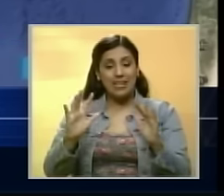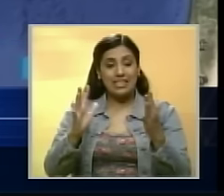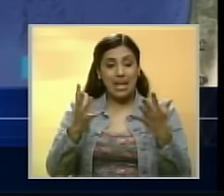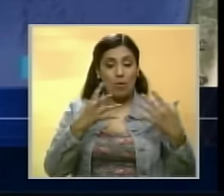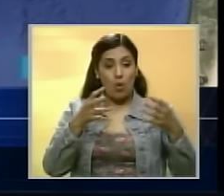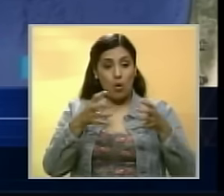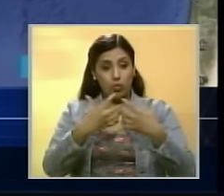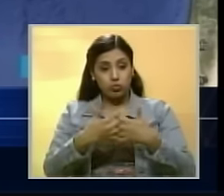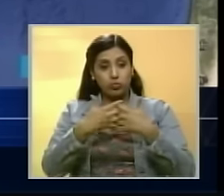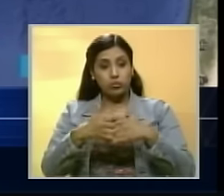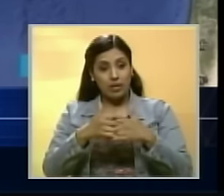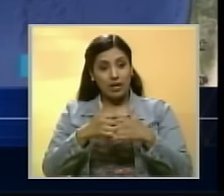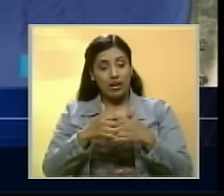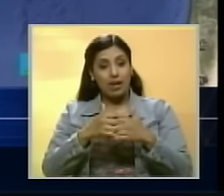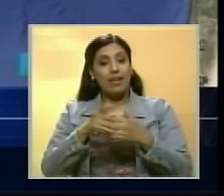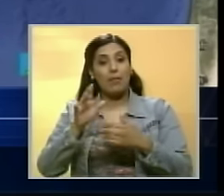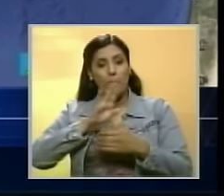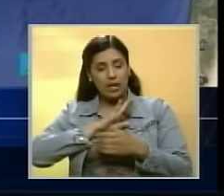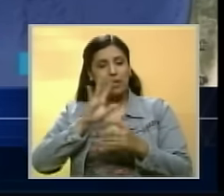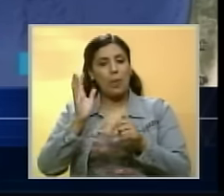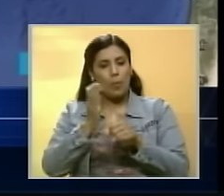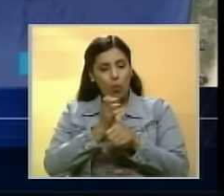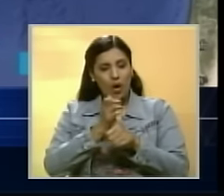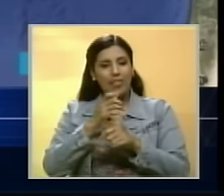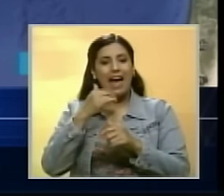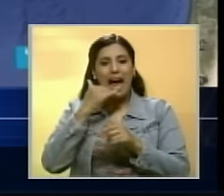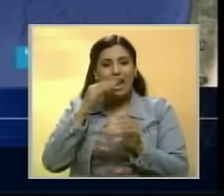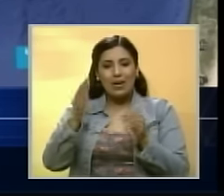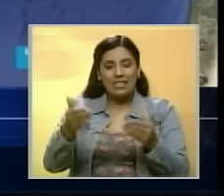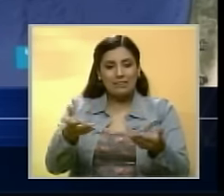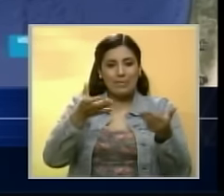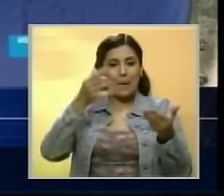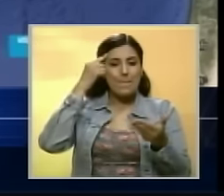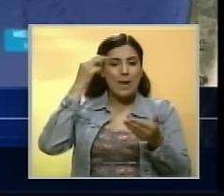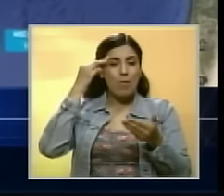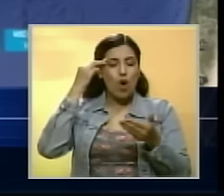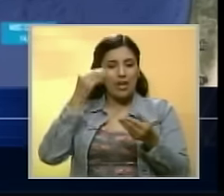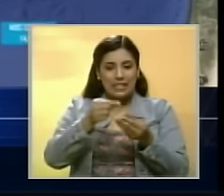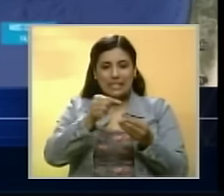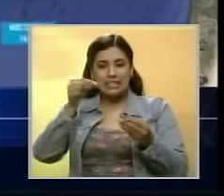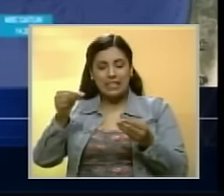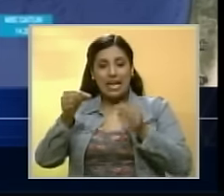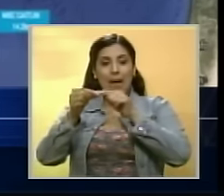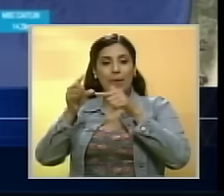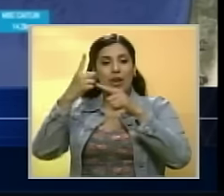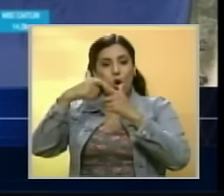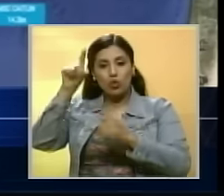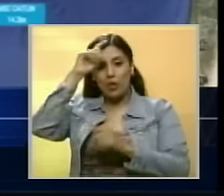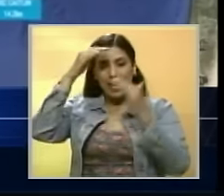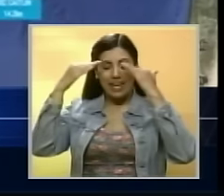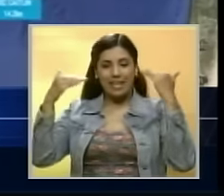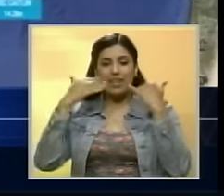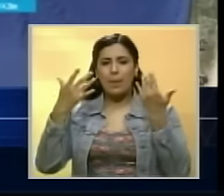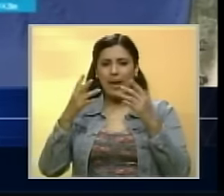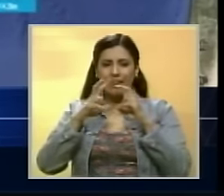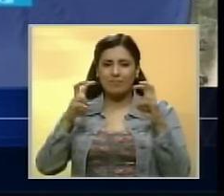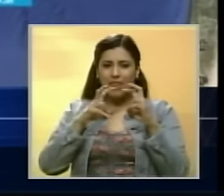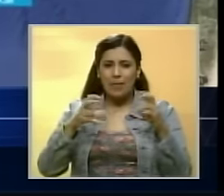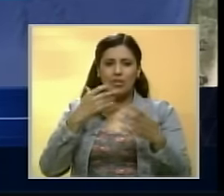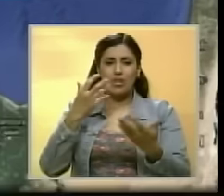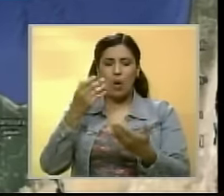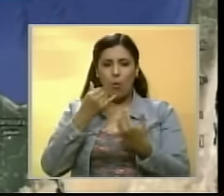compañía Deep Ocean sher logró obtener la unidad de memoria que esta será llevada a Alejandría Egipto para ser vida